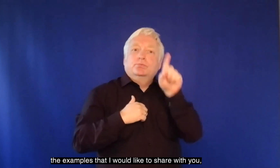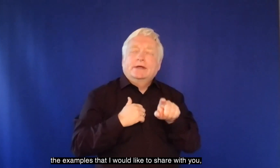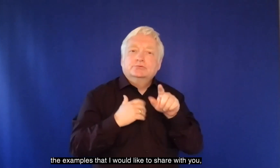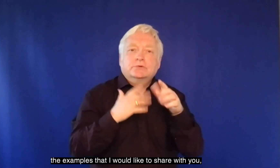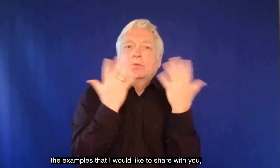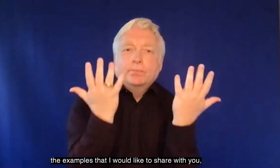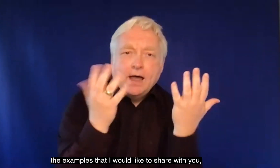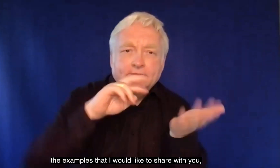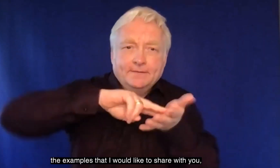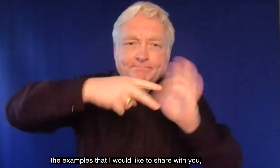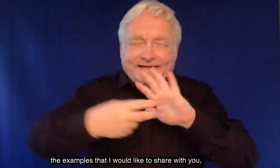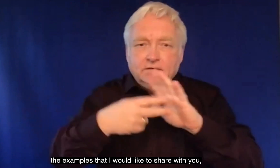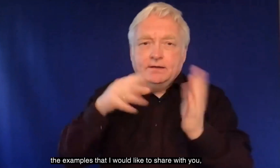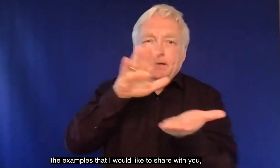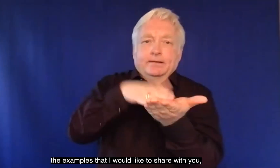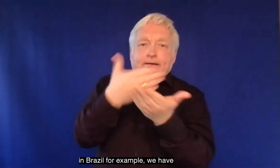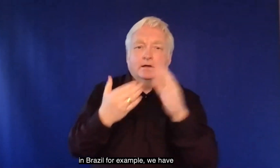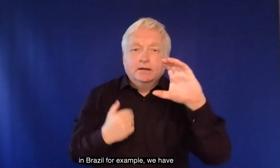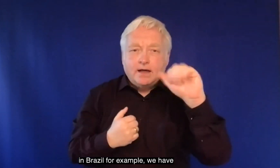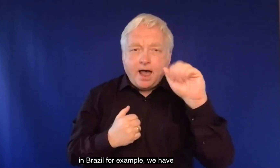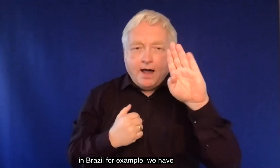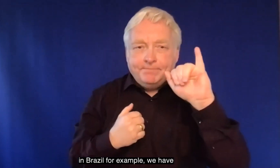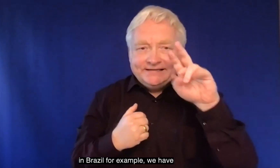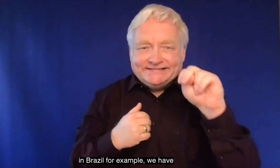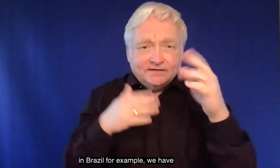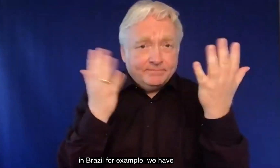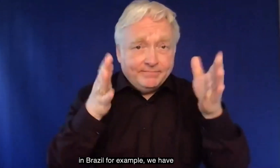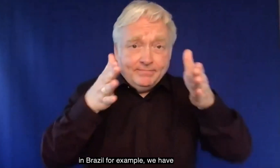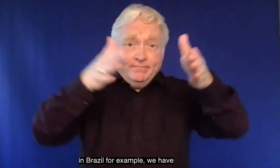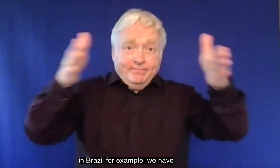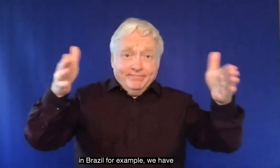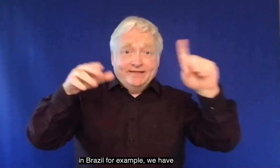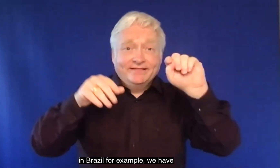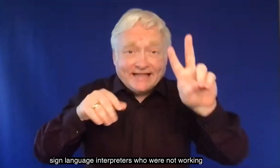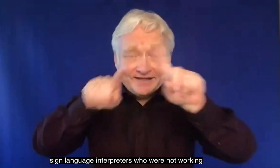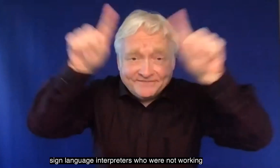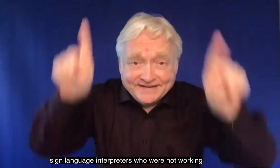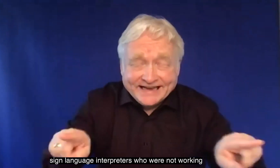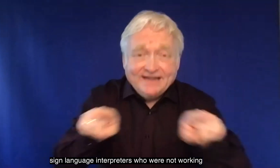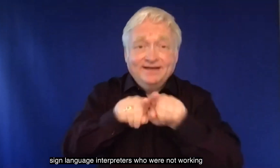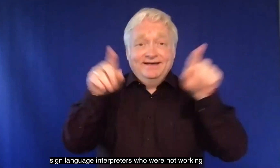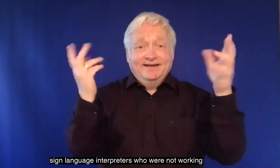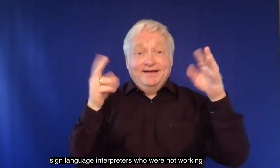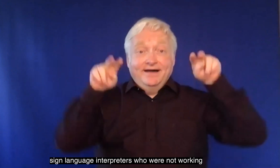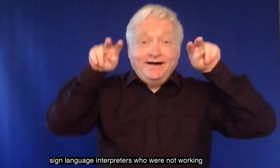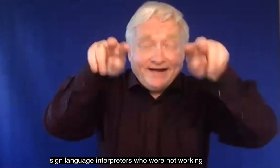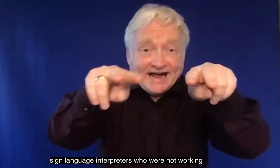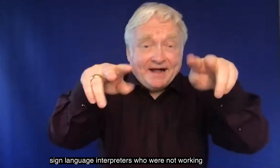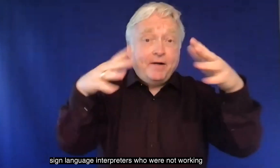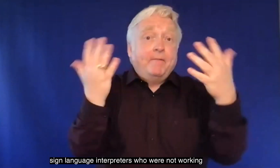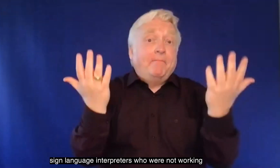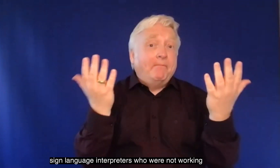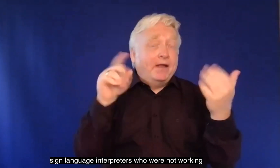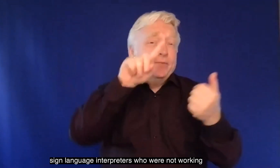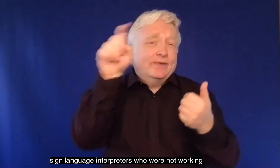de lengua de signos que no están trabajando en el escenario, sino que están teniendo una cabina de interpretación, igual que tienen las intérpretes de